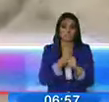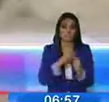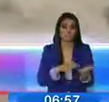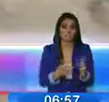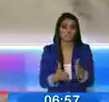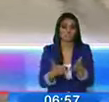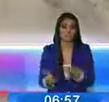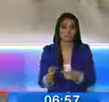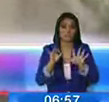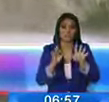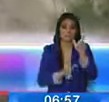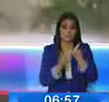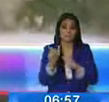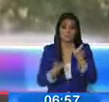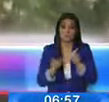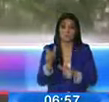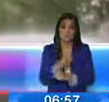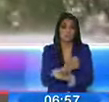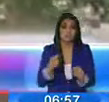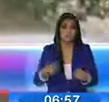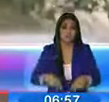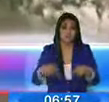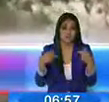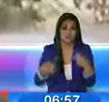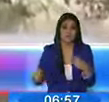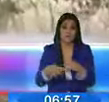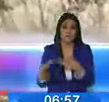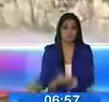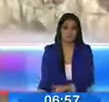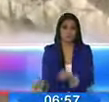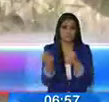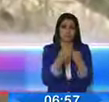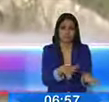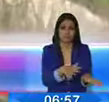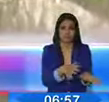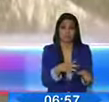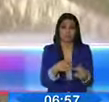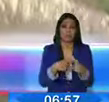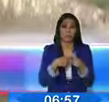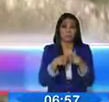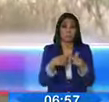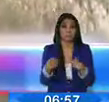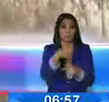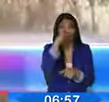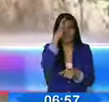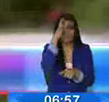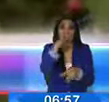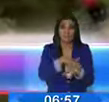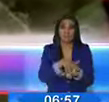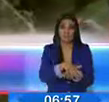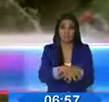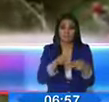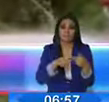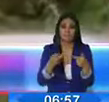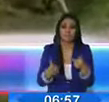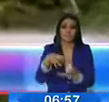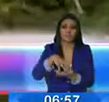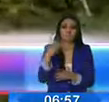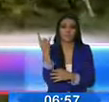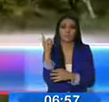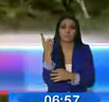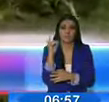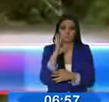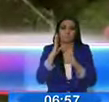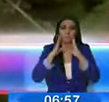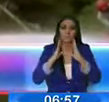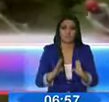viajeros o vivieron a la mortal caída ellos fueron evacuados de urgencia a casas de salud de los ríos y bolívar para atender la emergencia y